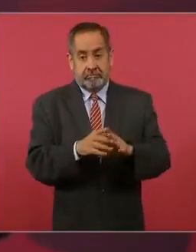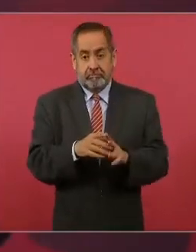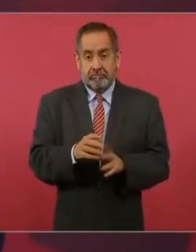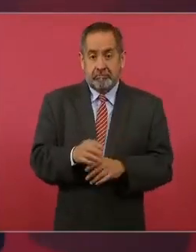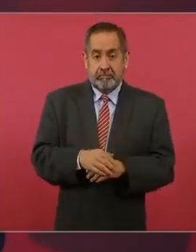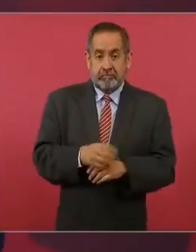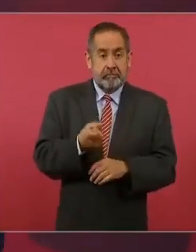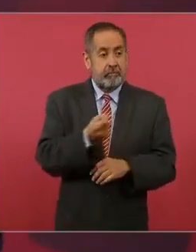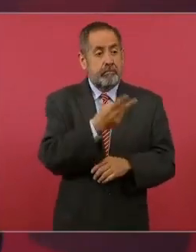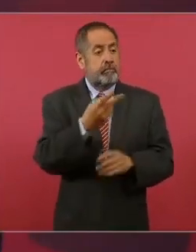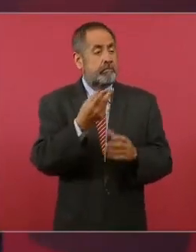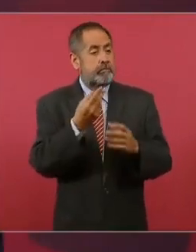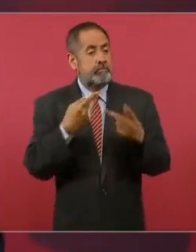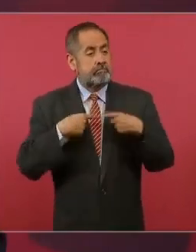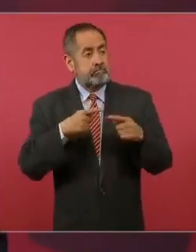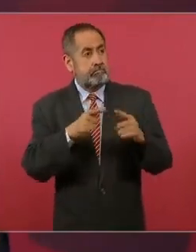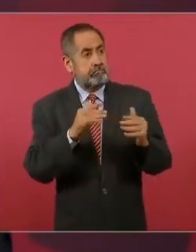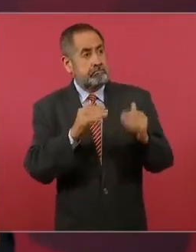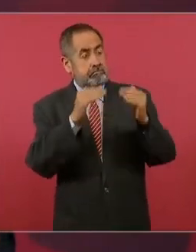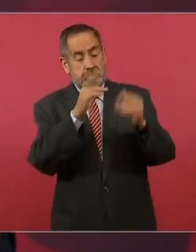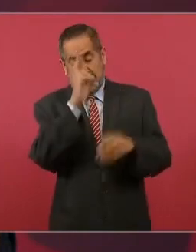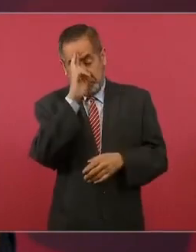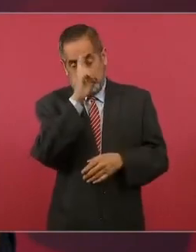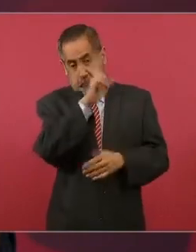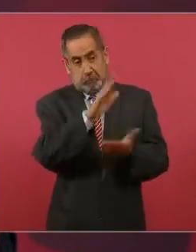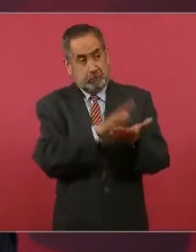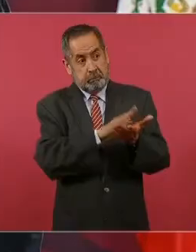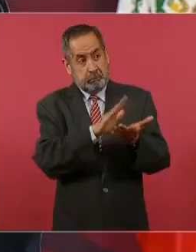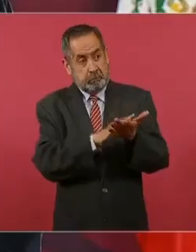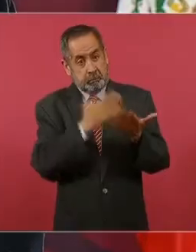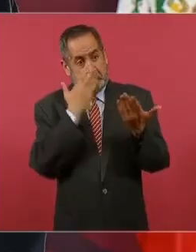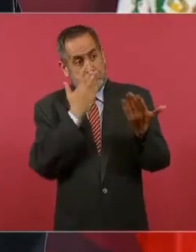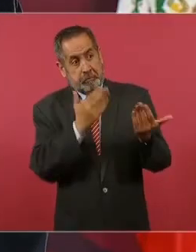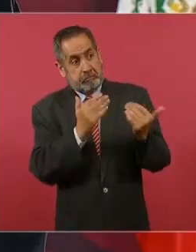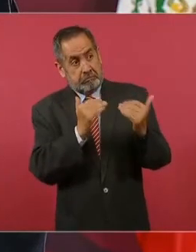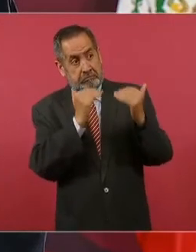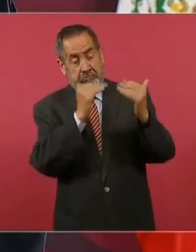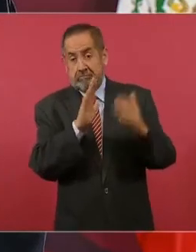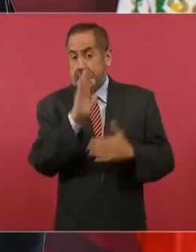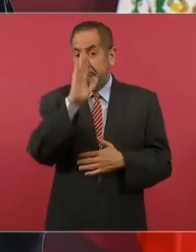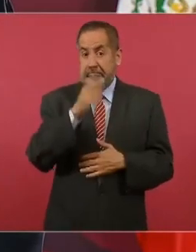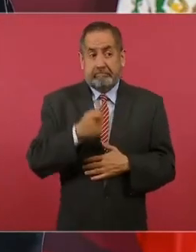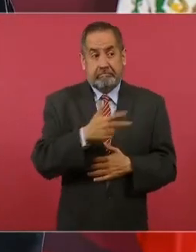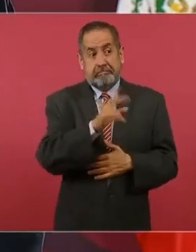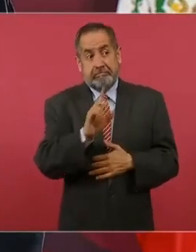integrantes de clase media. Arriba es como un dios, pues cómo no,